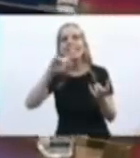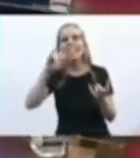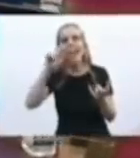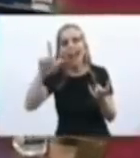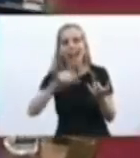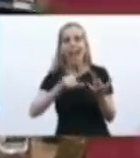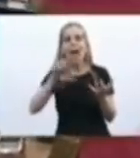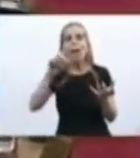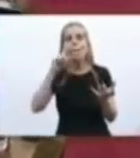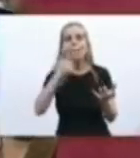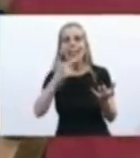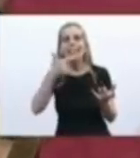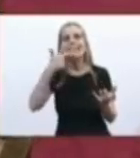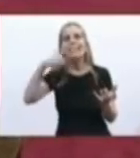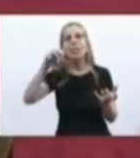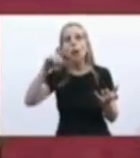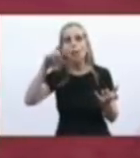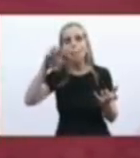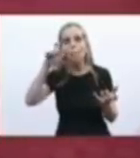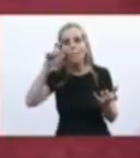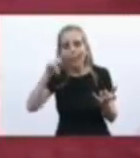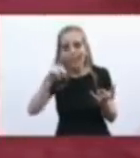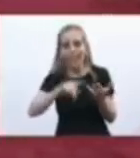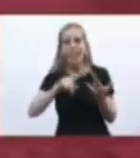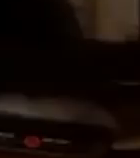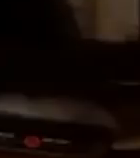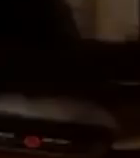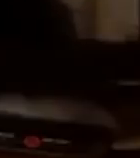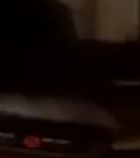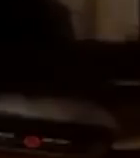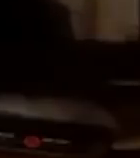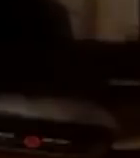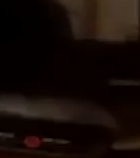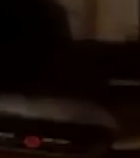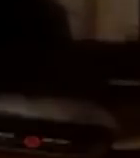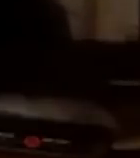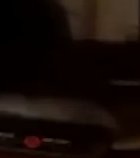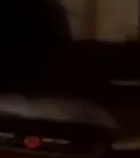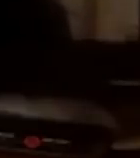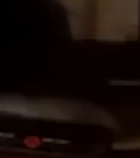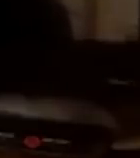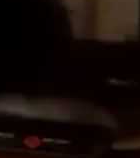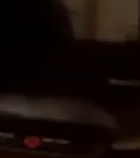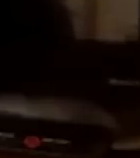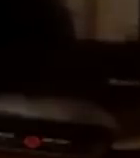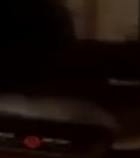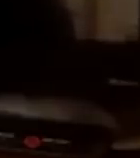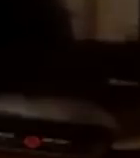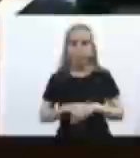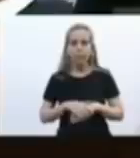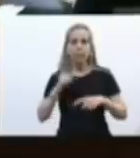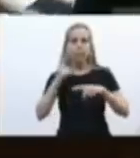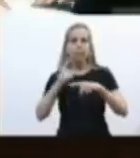Alberto Fernández, quien ha perdido popularidad justamente por la pandemia del COVID-19 y por la grave